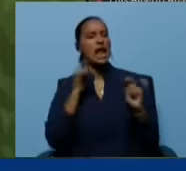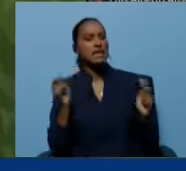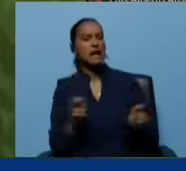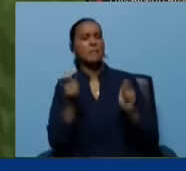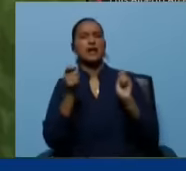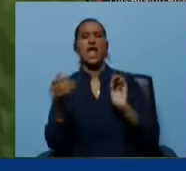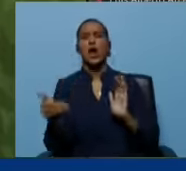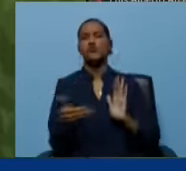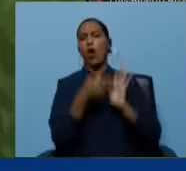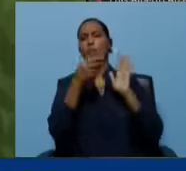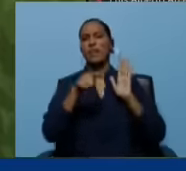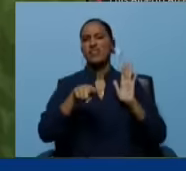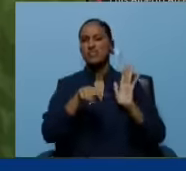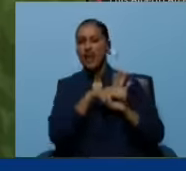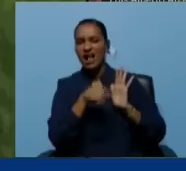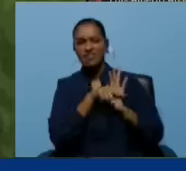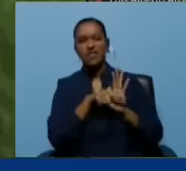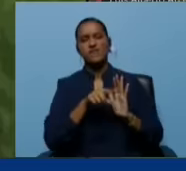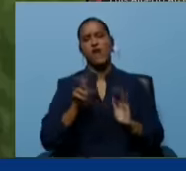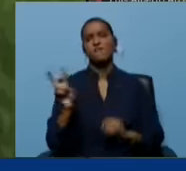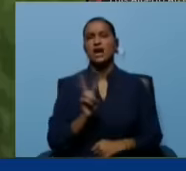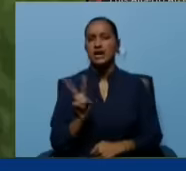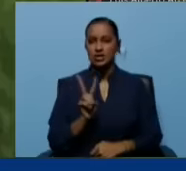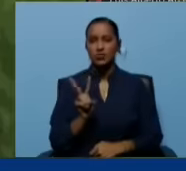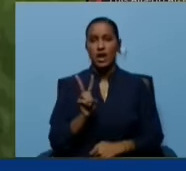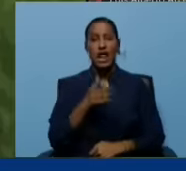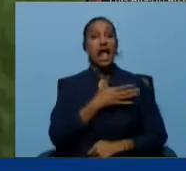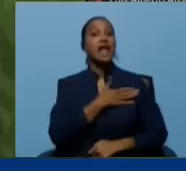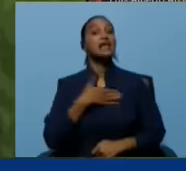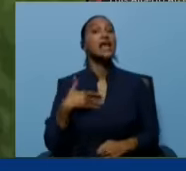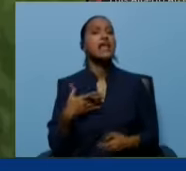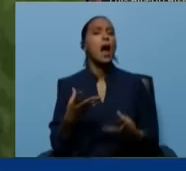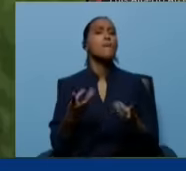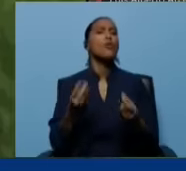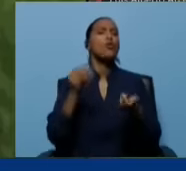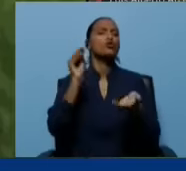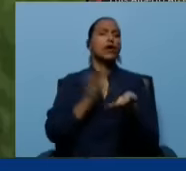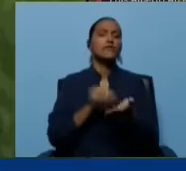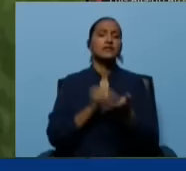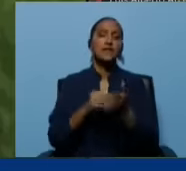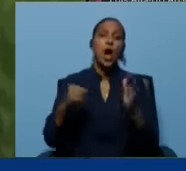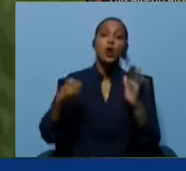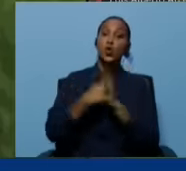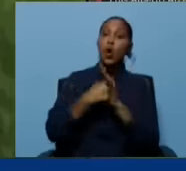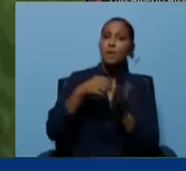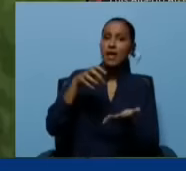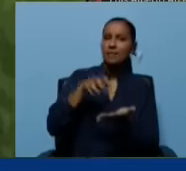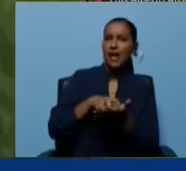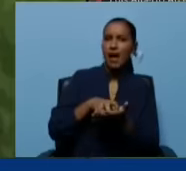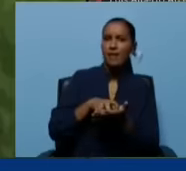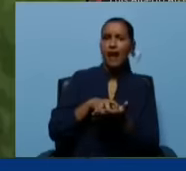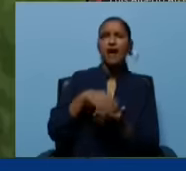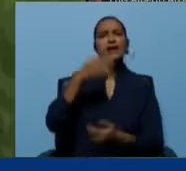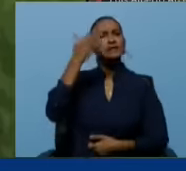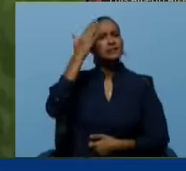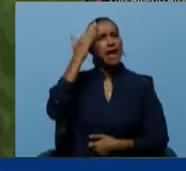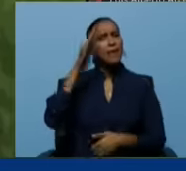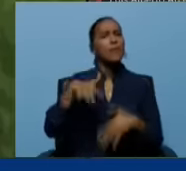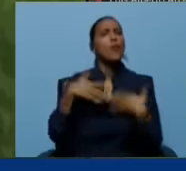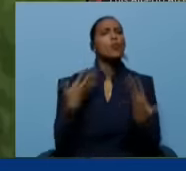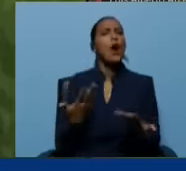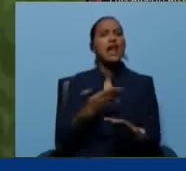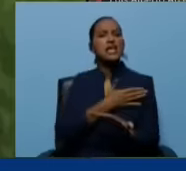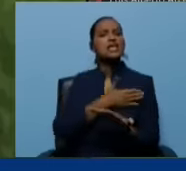de golpe de Estado. Lo han intentado tantas veces que ya no es posible esconder los propósitos detrás del